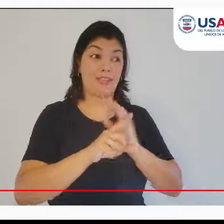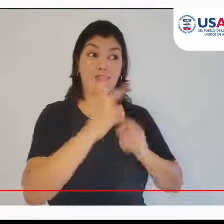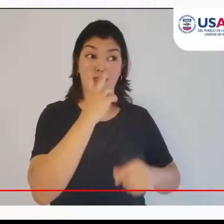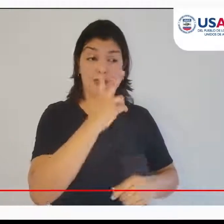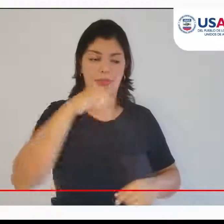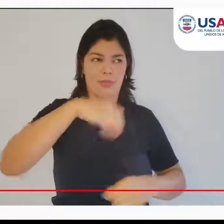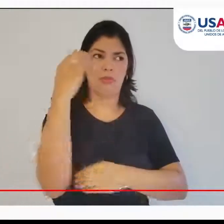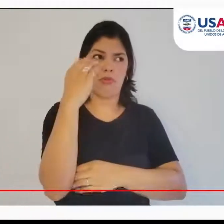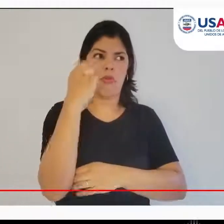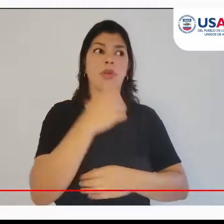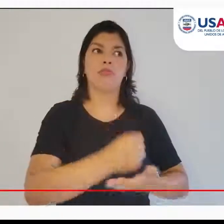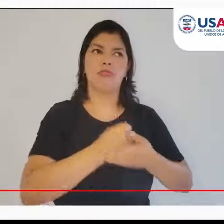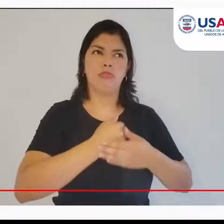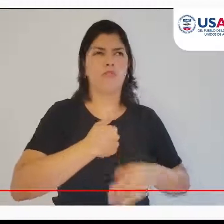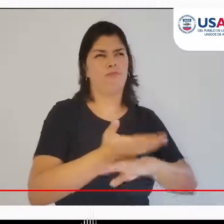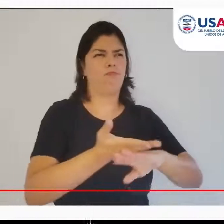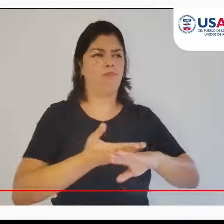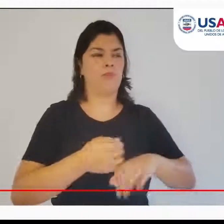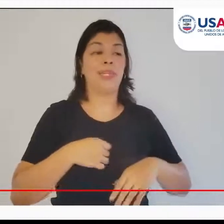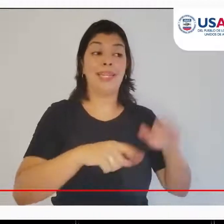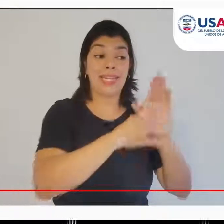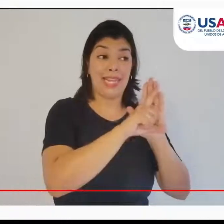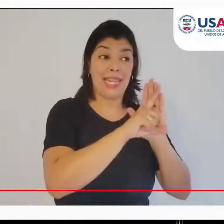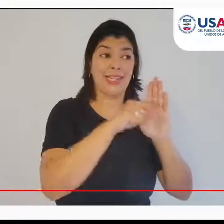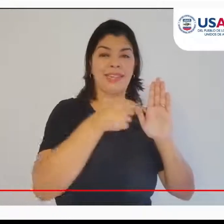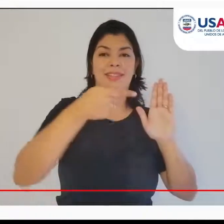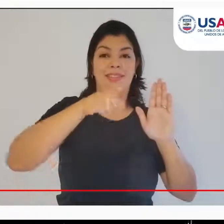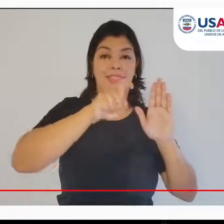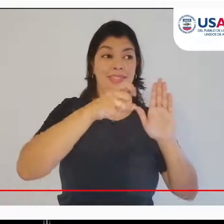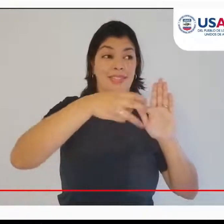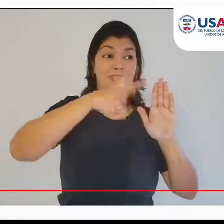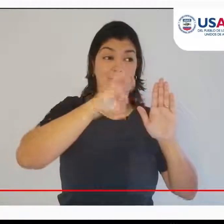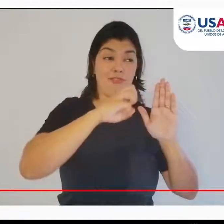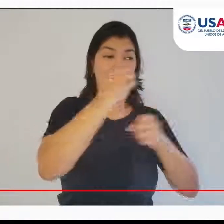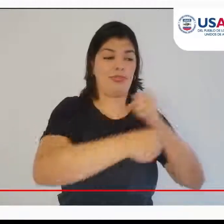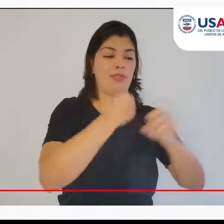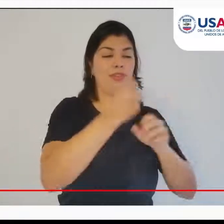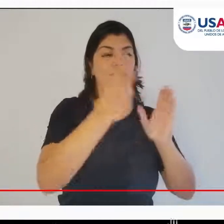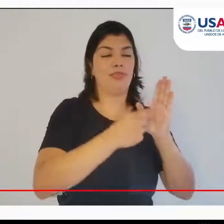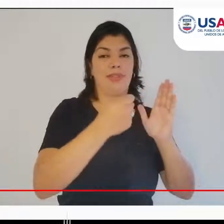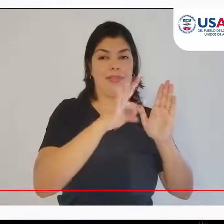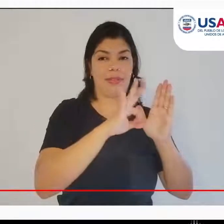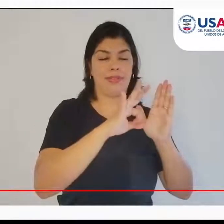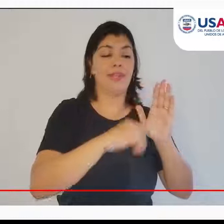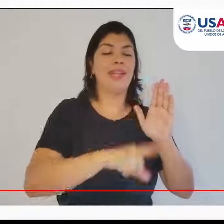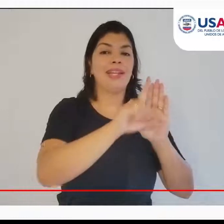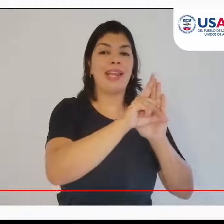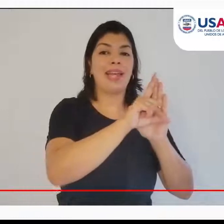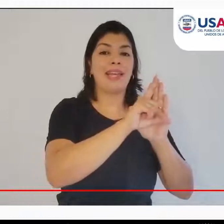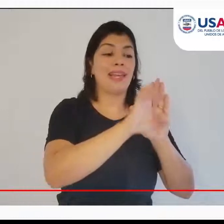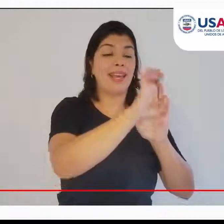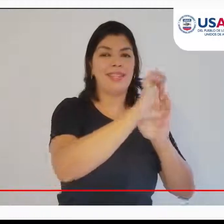pueden ayudar a exigir este derecho. La primera es la Ley 1618 de 2013, que es una ley de